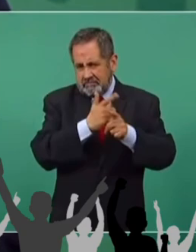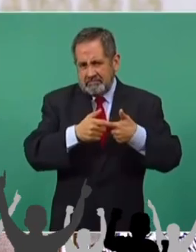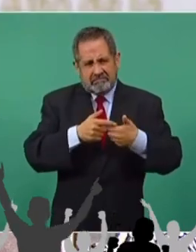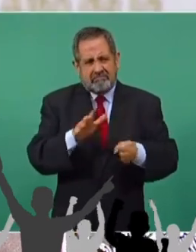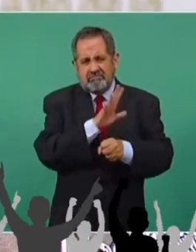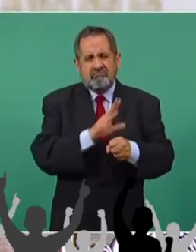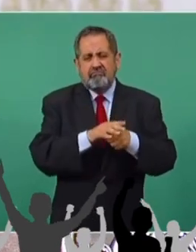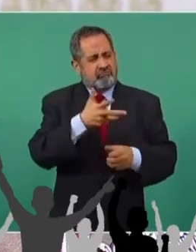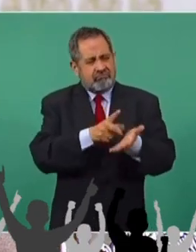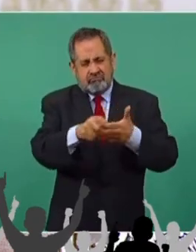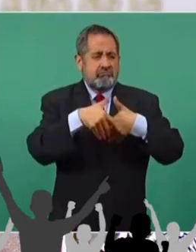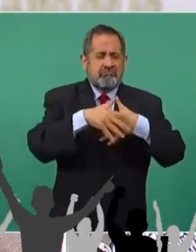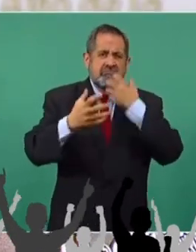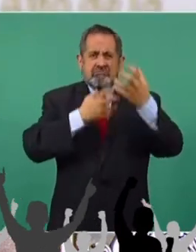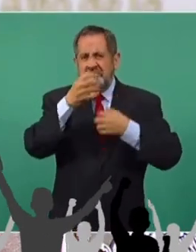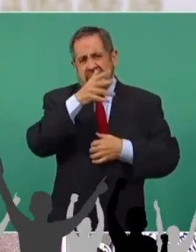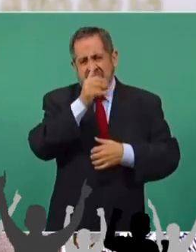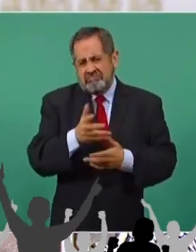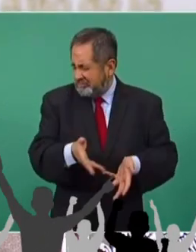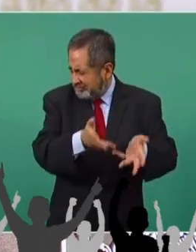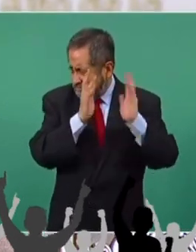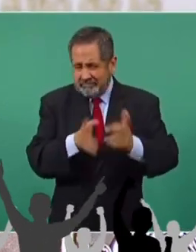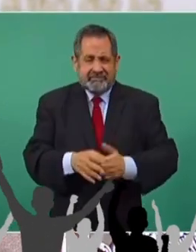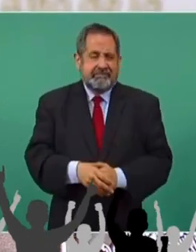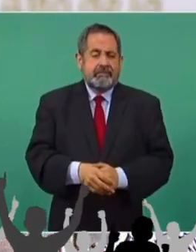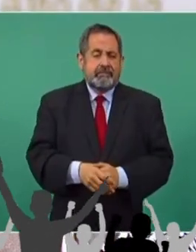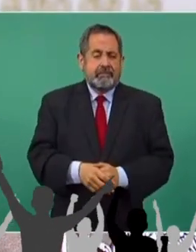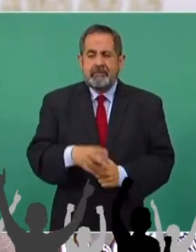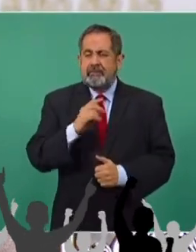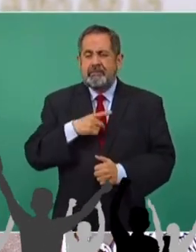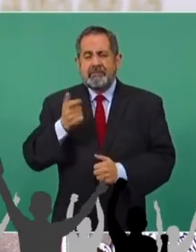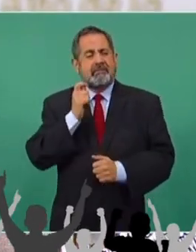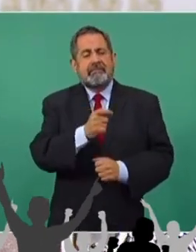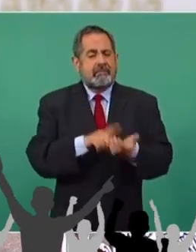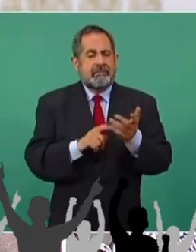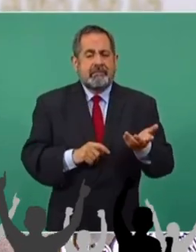a plenitud su derecho de manifestación. Que no haya